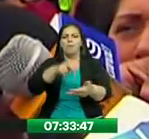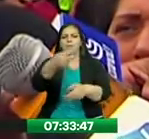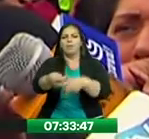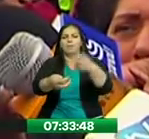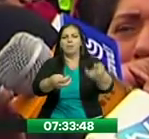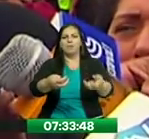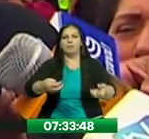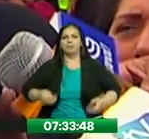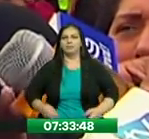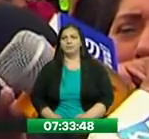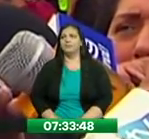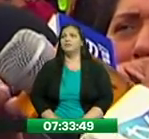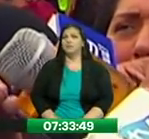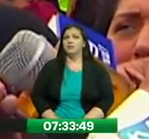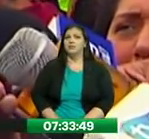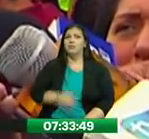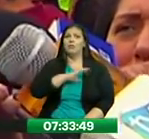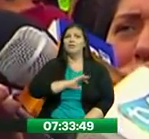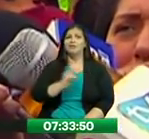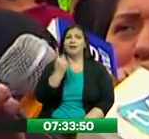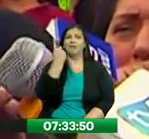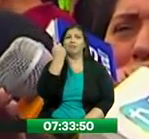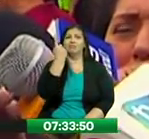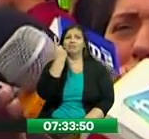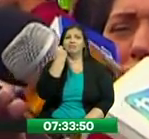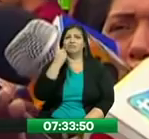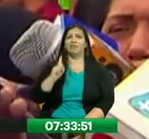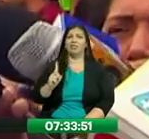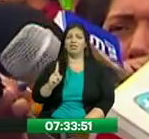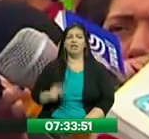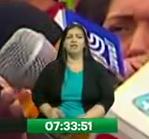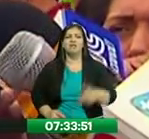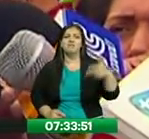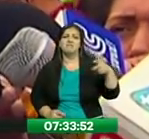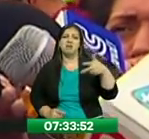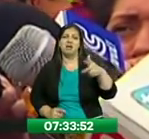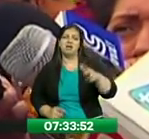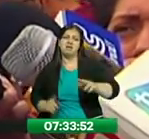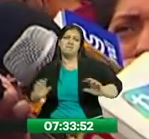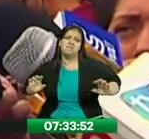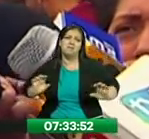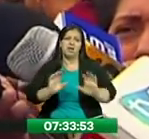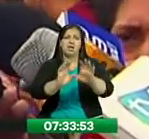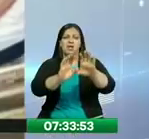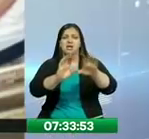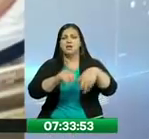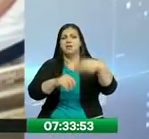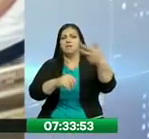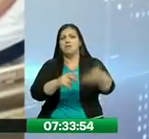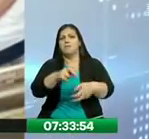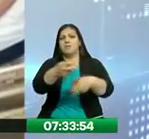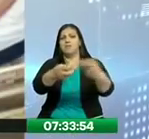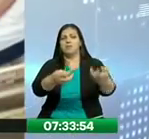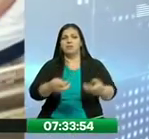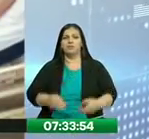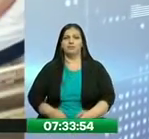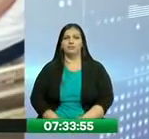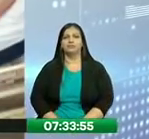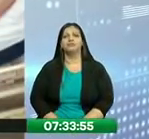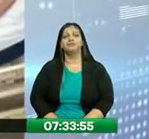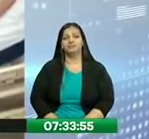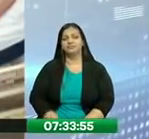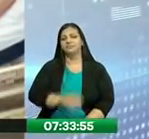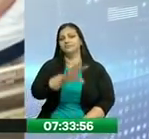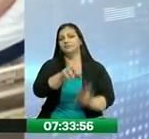Él embistió a estas personas y sometió a los mismos con la ayuda de los demás servidores policiales. Solo en Guayas